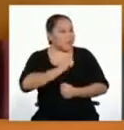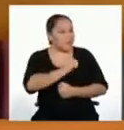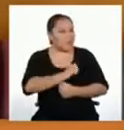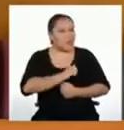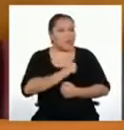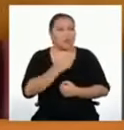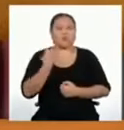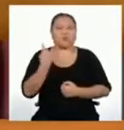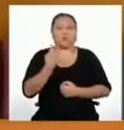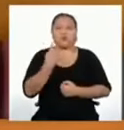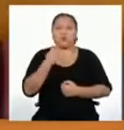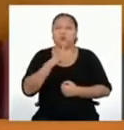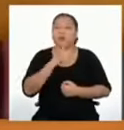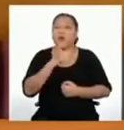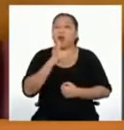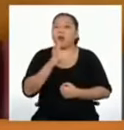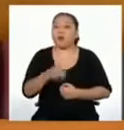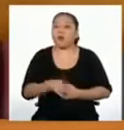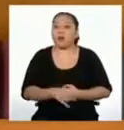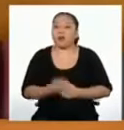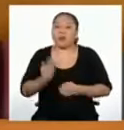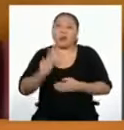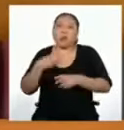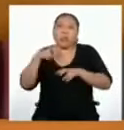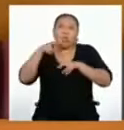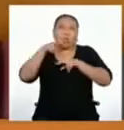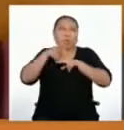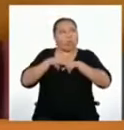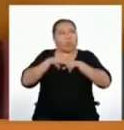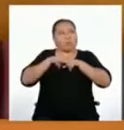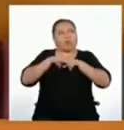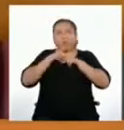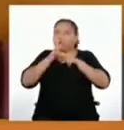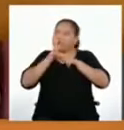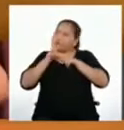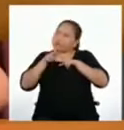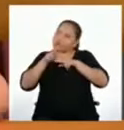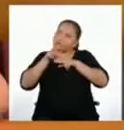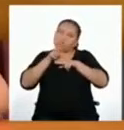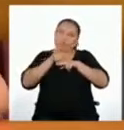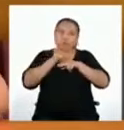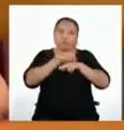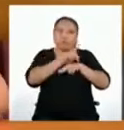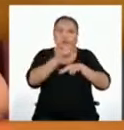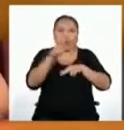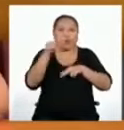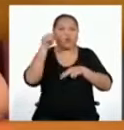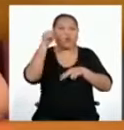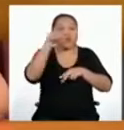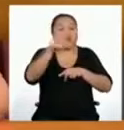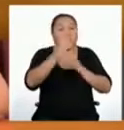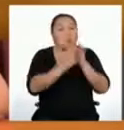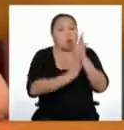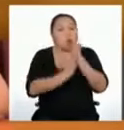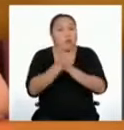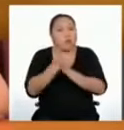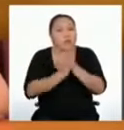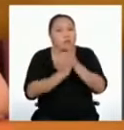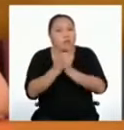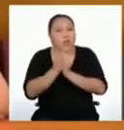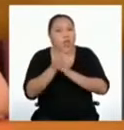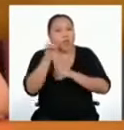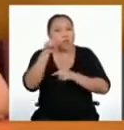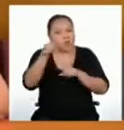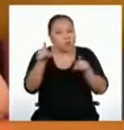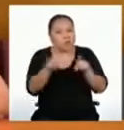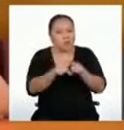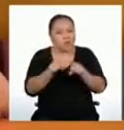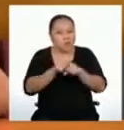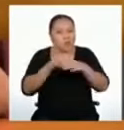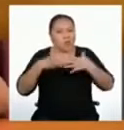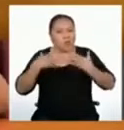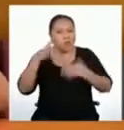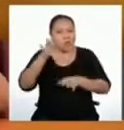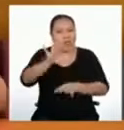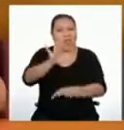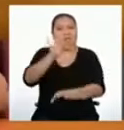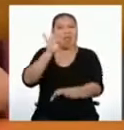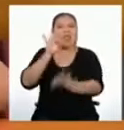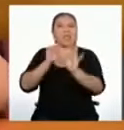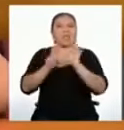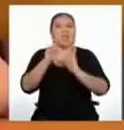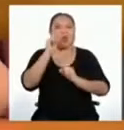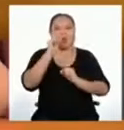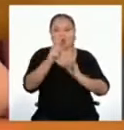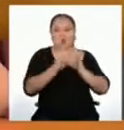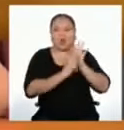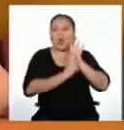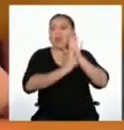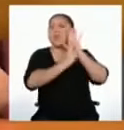solo hables como si fueras espectadora. Si tú lo deseas, también podría ser elegida como una